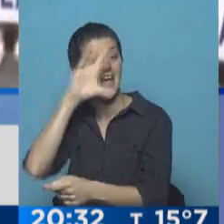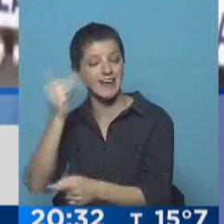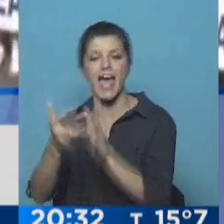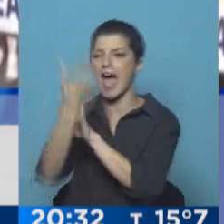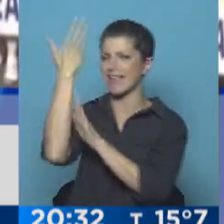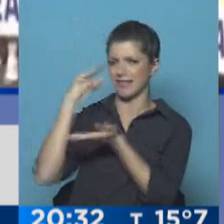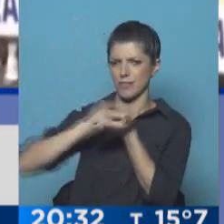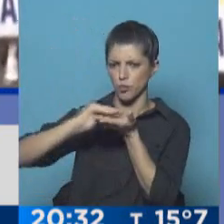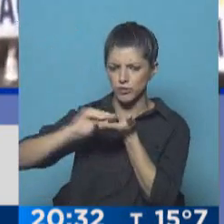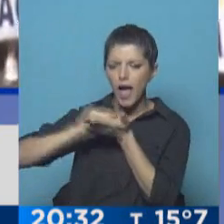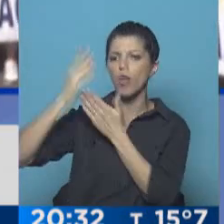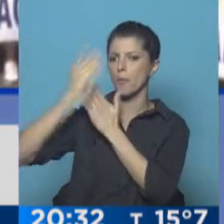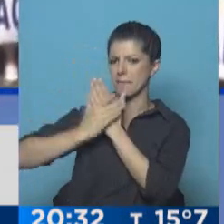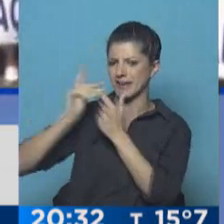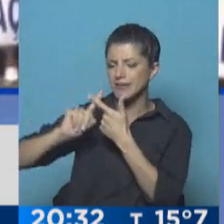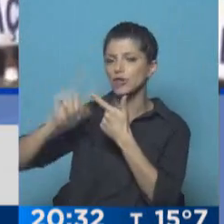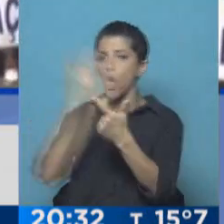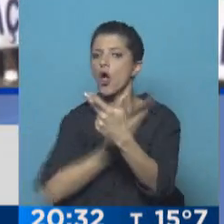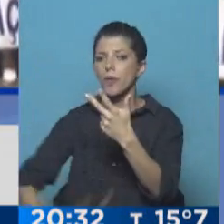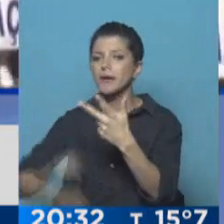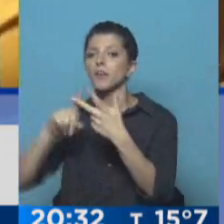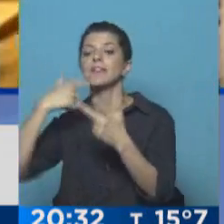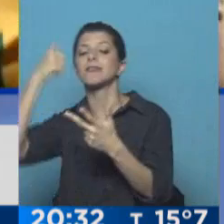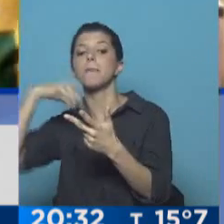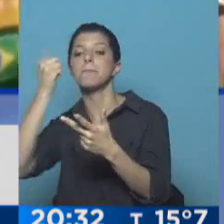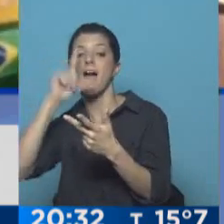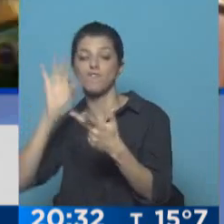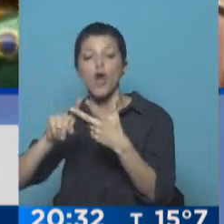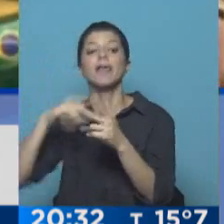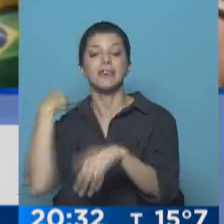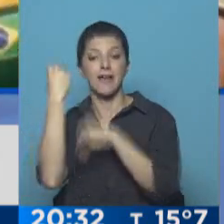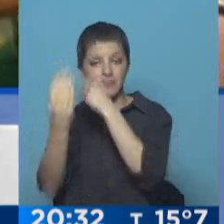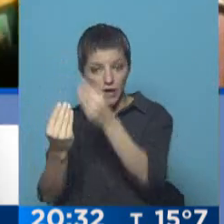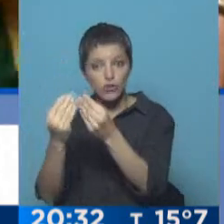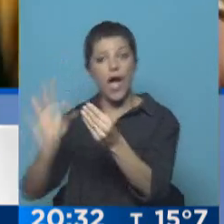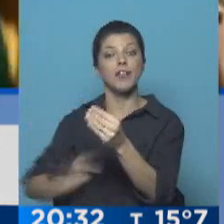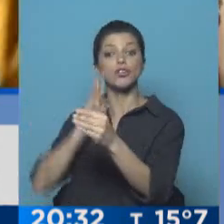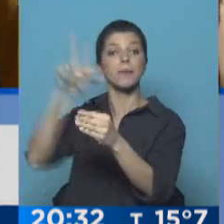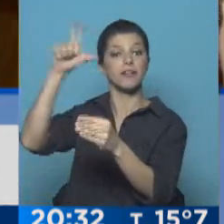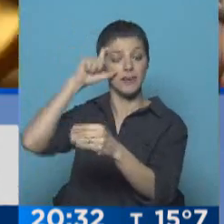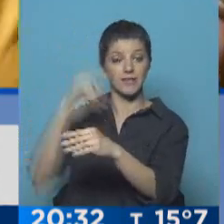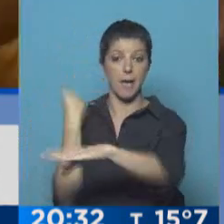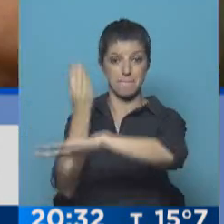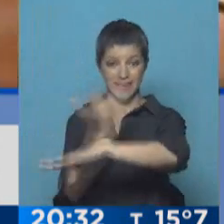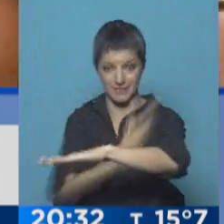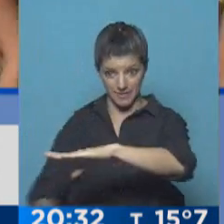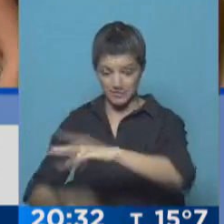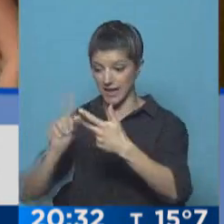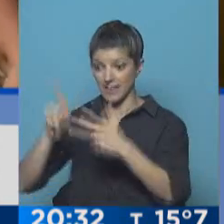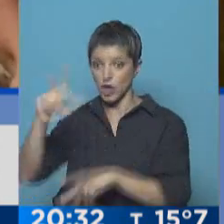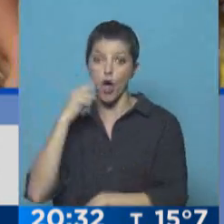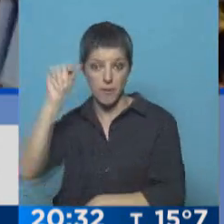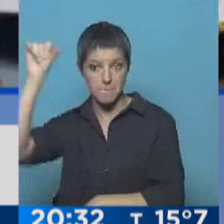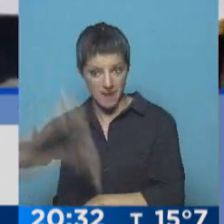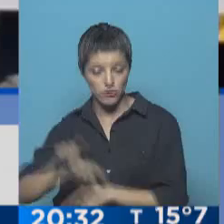diputado, ministro, gobernador de San Pablo y candidato a la presidencia en el 2010, que perdió. Y está acompañado también